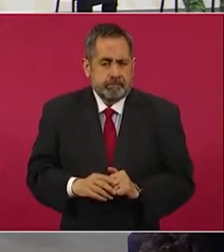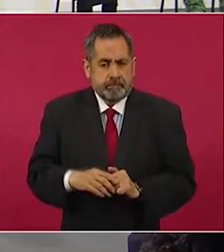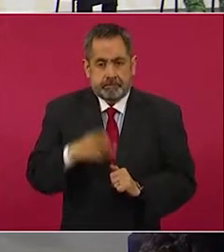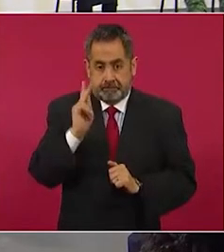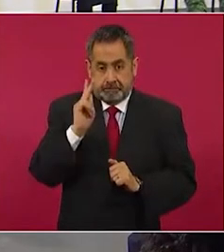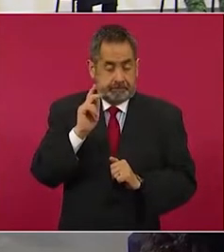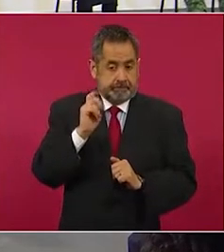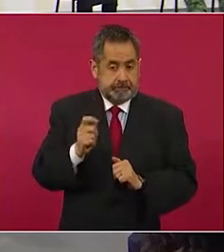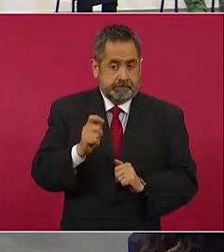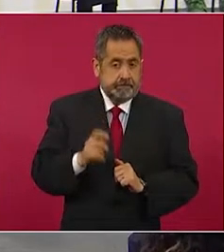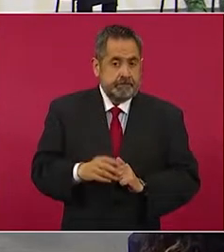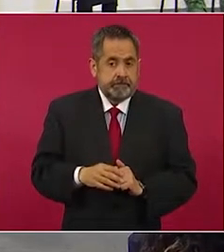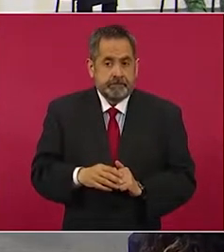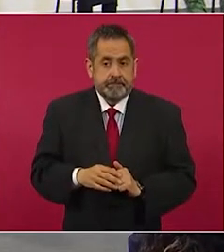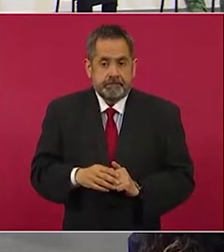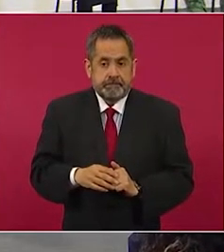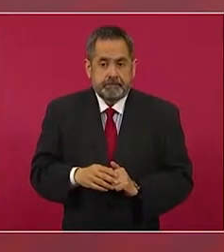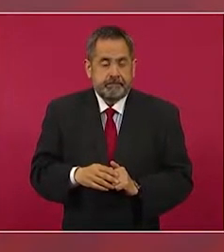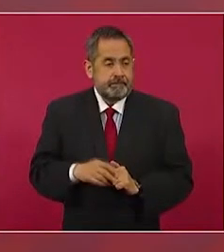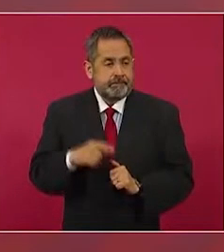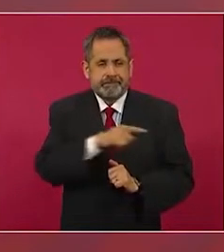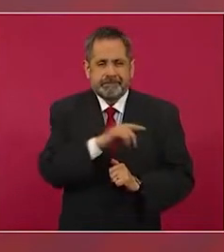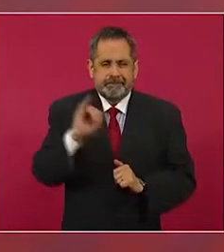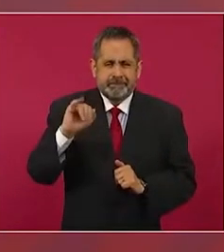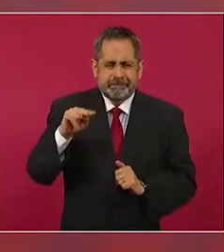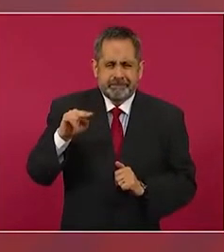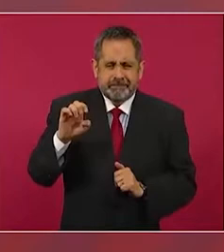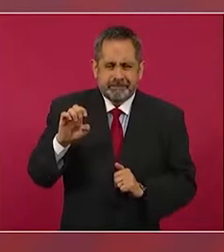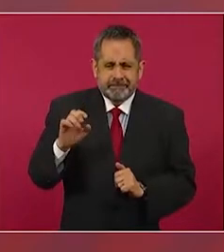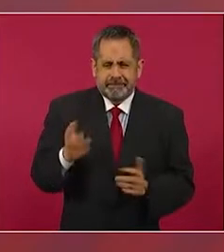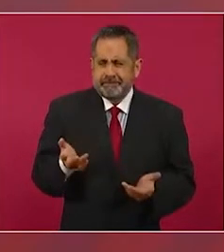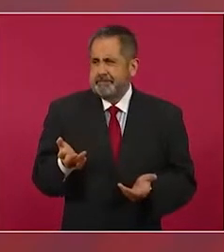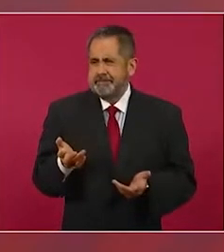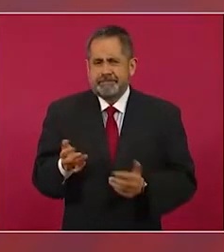Pero en lo del INE